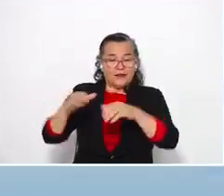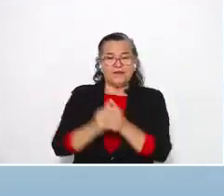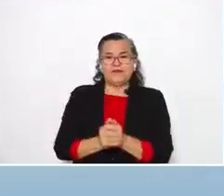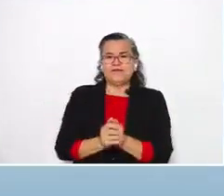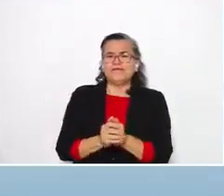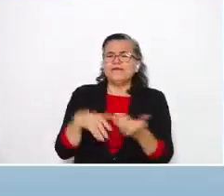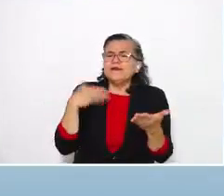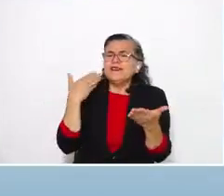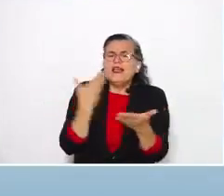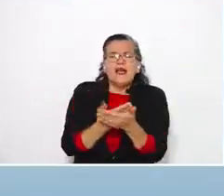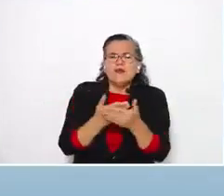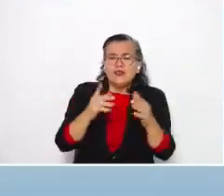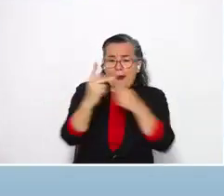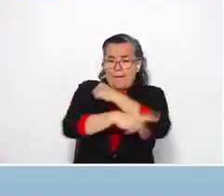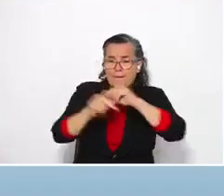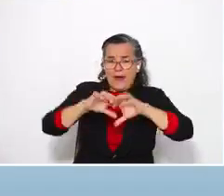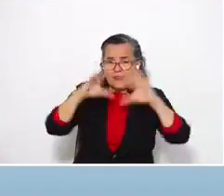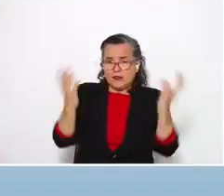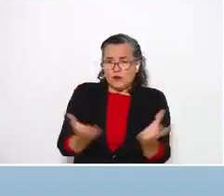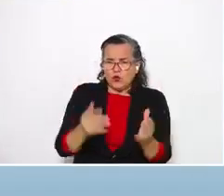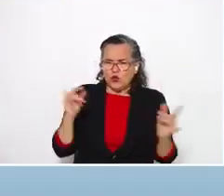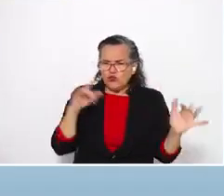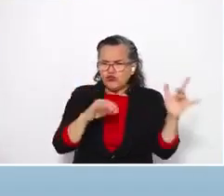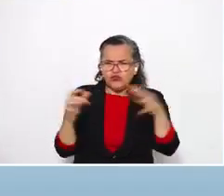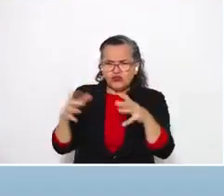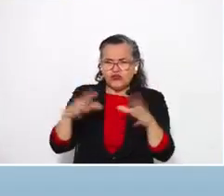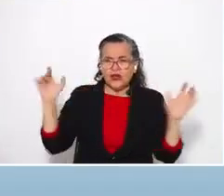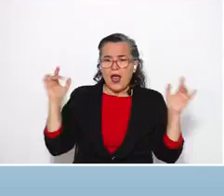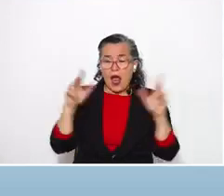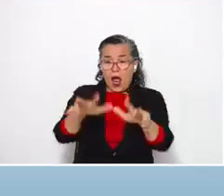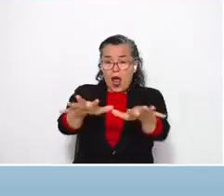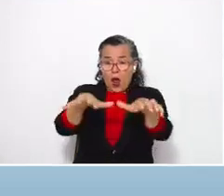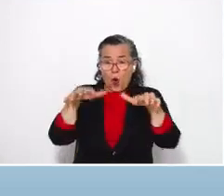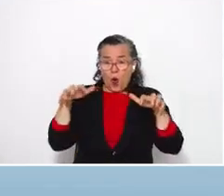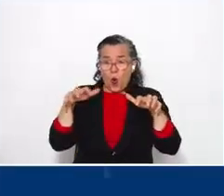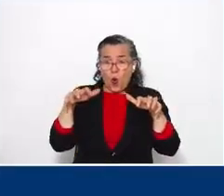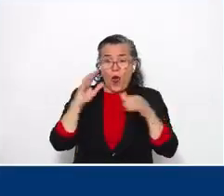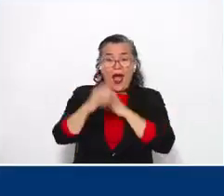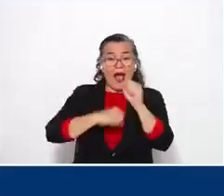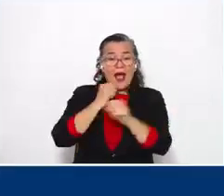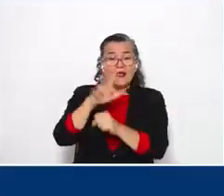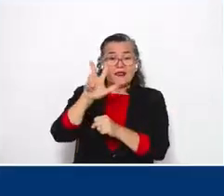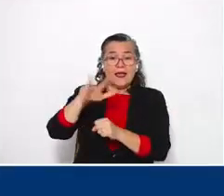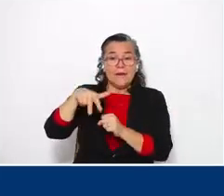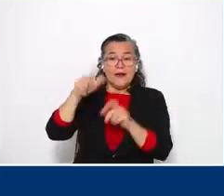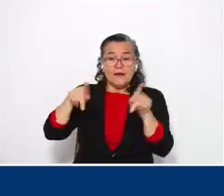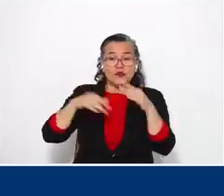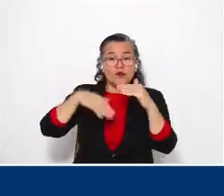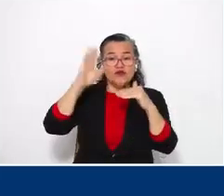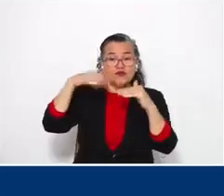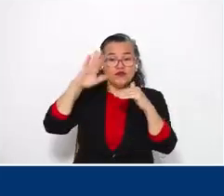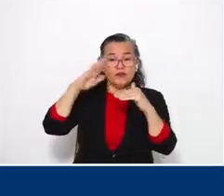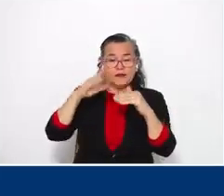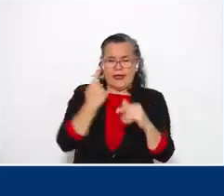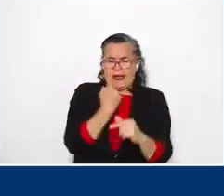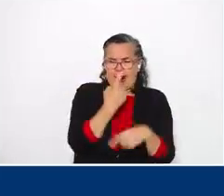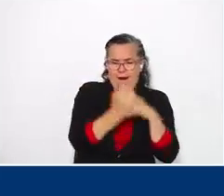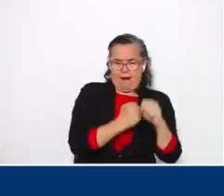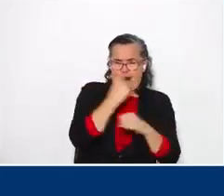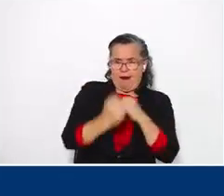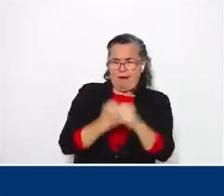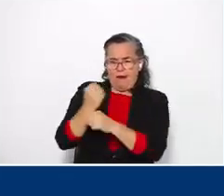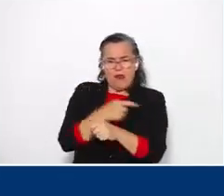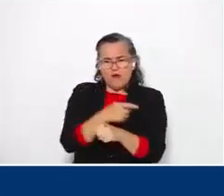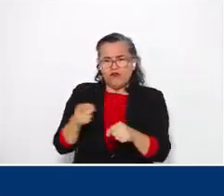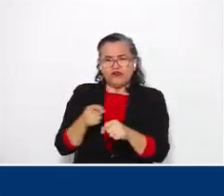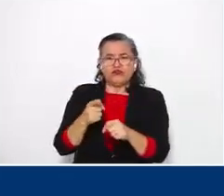Llegamos a más de 15 países con audiencias anuales de más de 3.000 personas. Cada año, miles de personas visitan